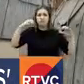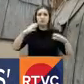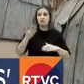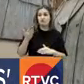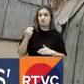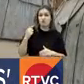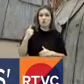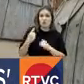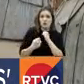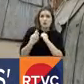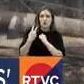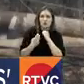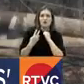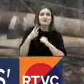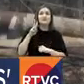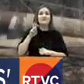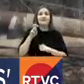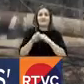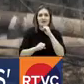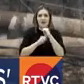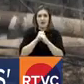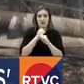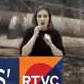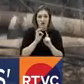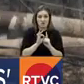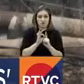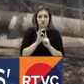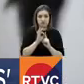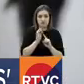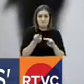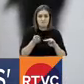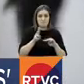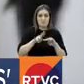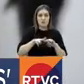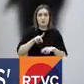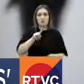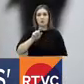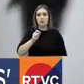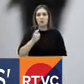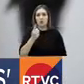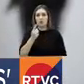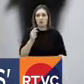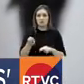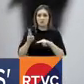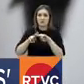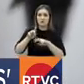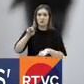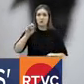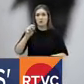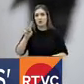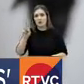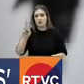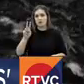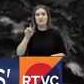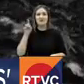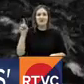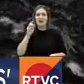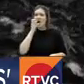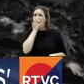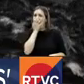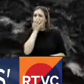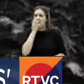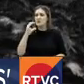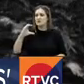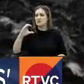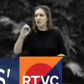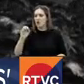que se tiene registro. Entre 1,1 y 1,2 grados es el último aumento inventariado. Dióxido de carbono y el metano,